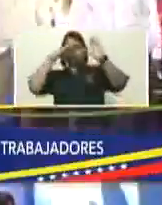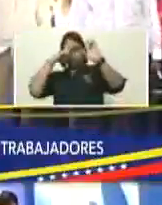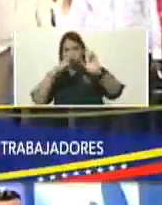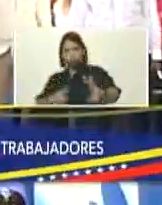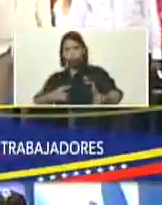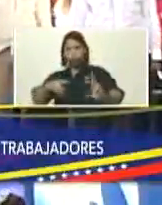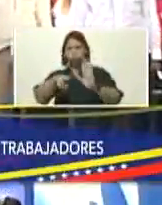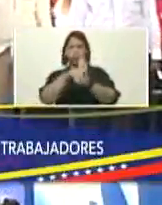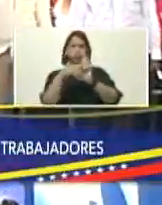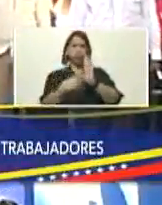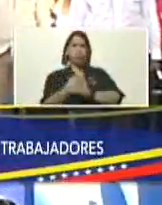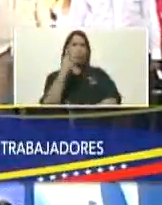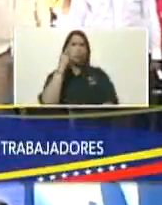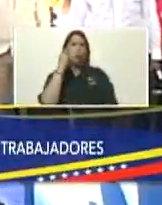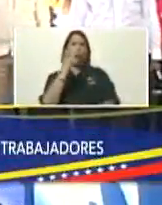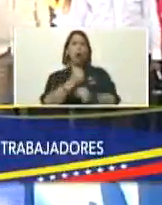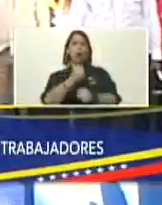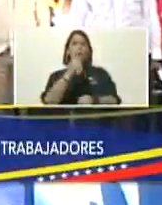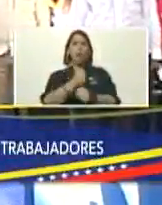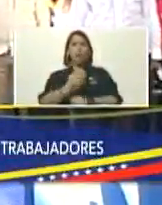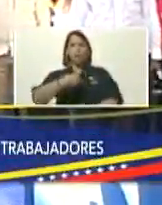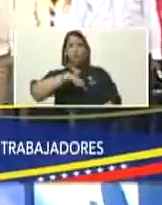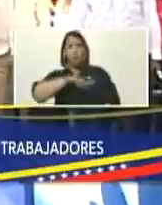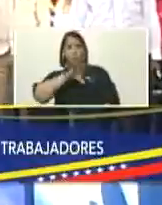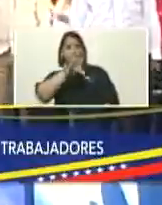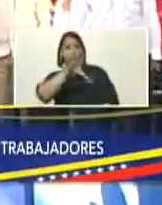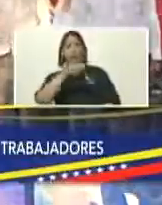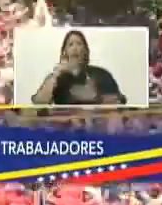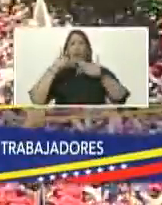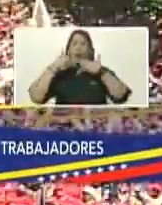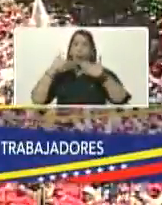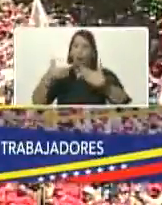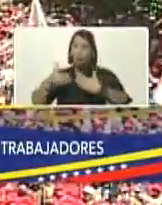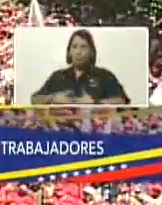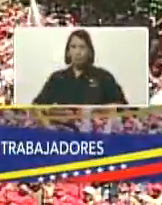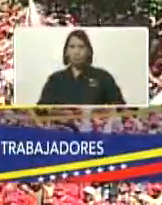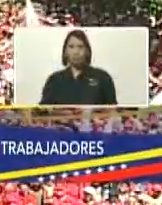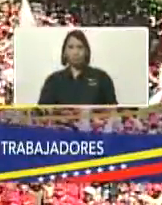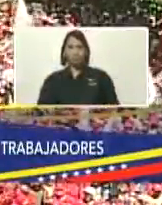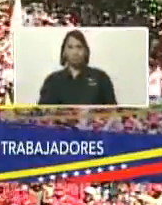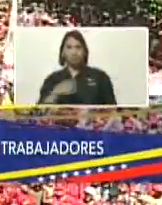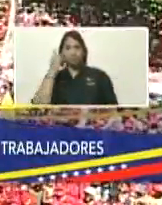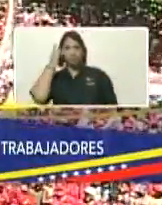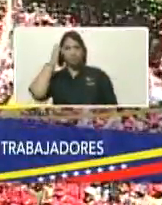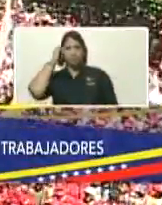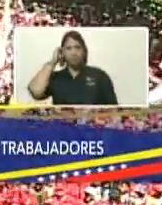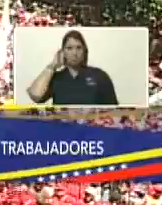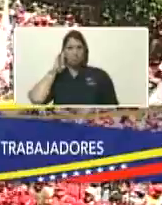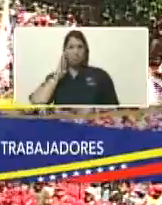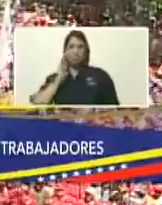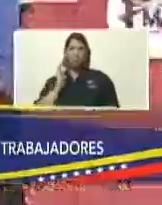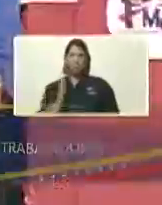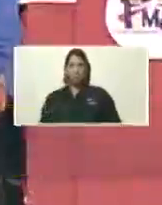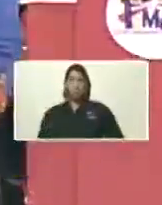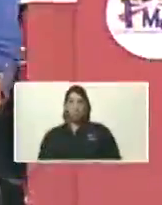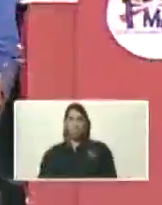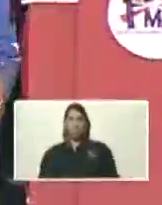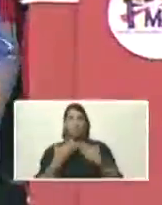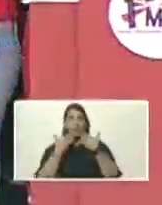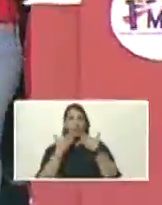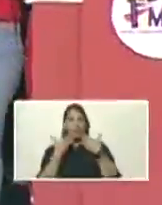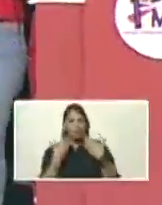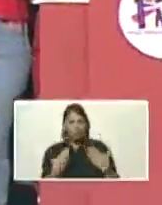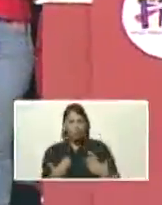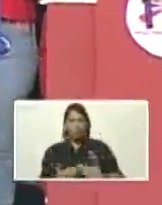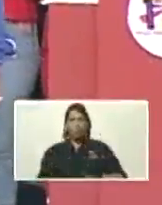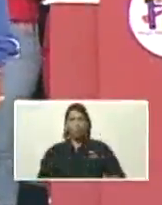derechos a las mujeres trabajadoras de nuestro país. Así que muchísimas gracias, señor presidente. Gracias a nuestra camarada